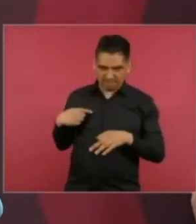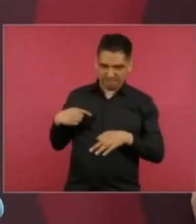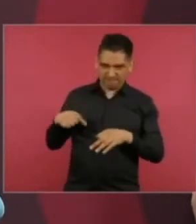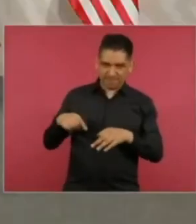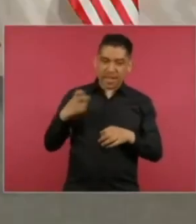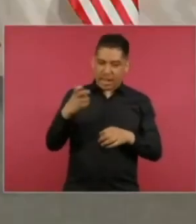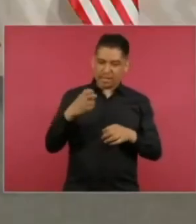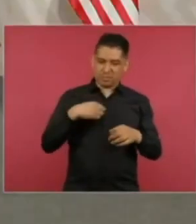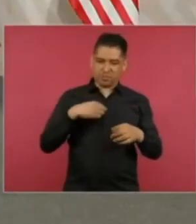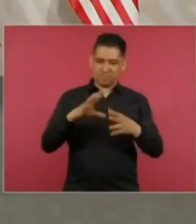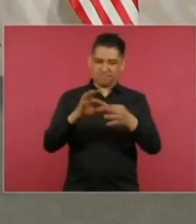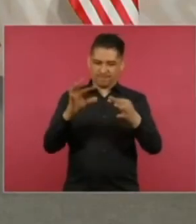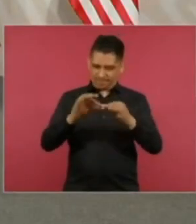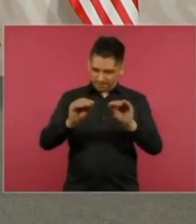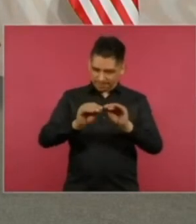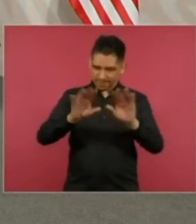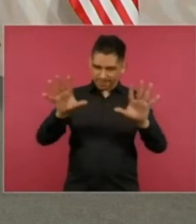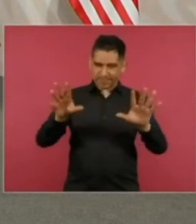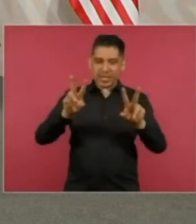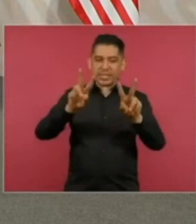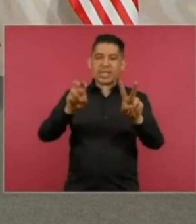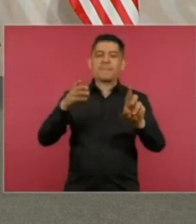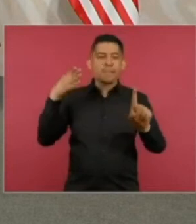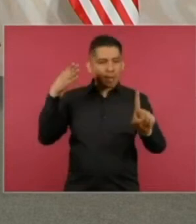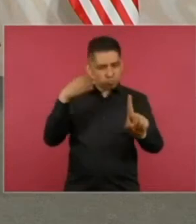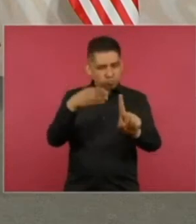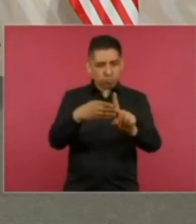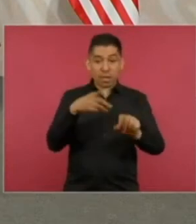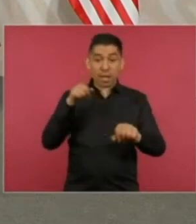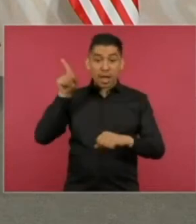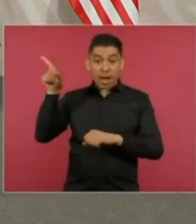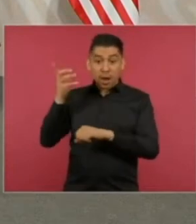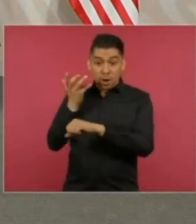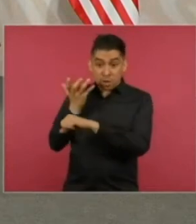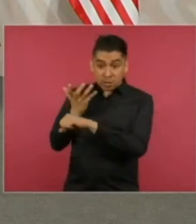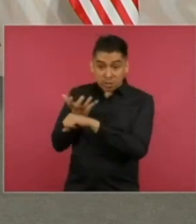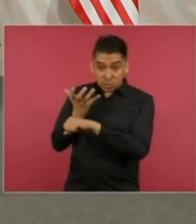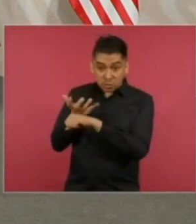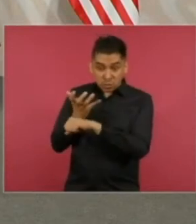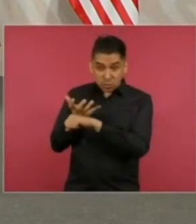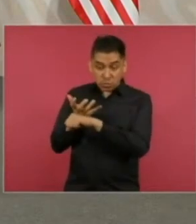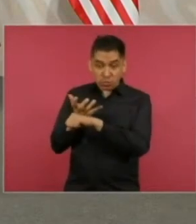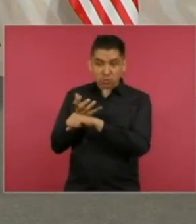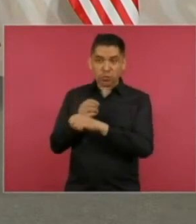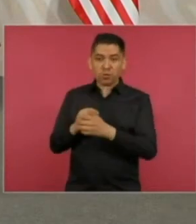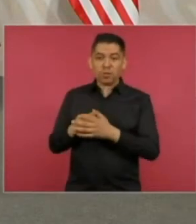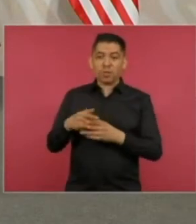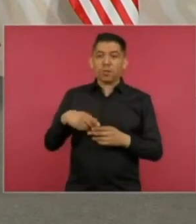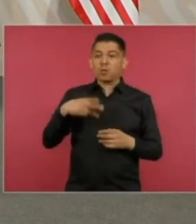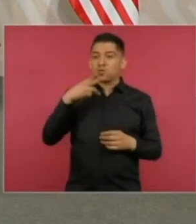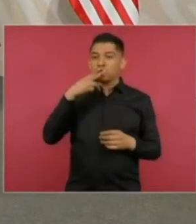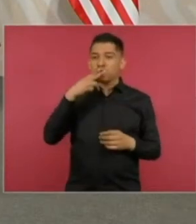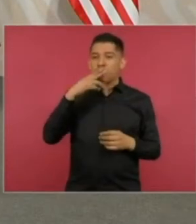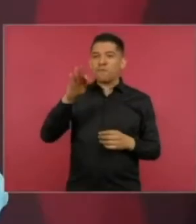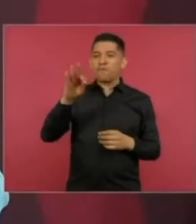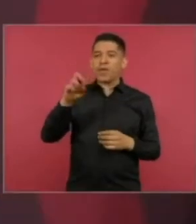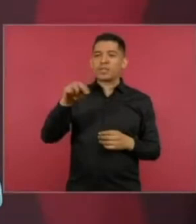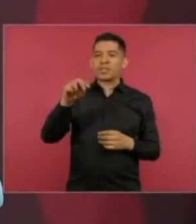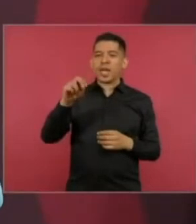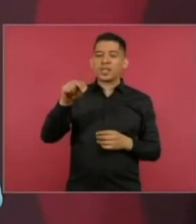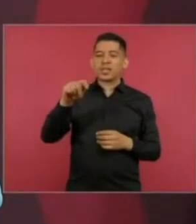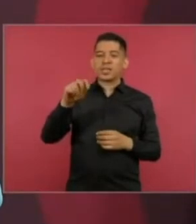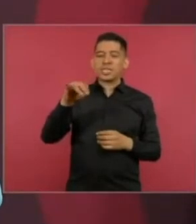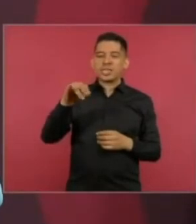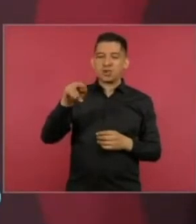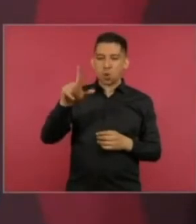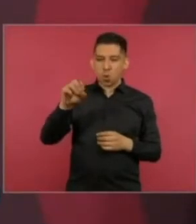los temas, yo creo que centrales en Estados Unidos, es que el consumo de fentanilo en los jóvenes muchas veces es